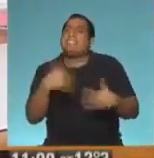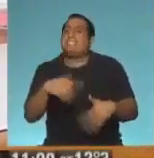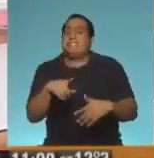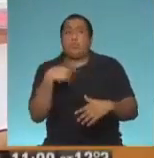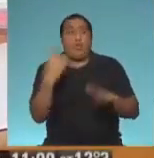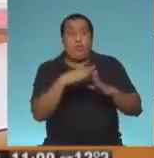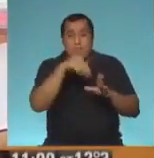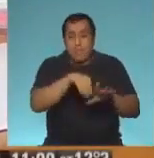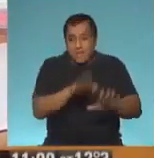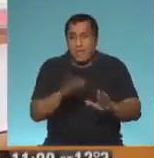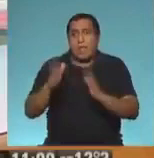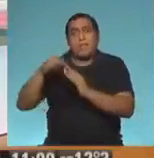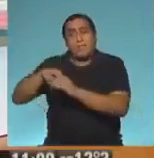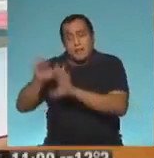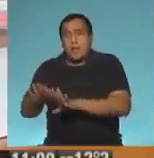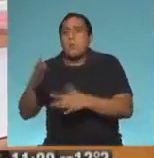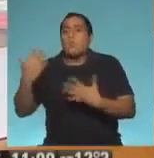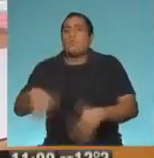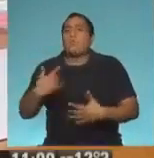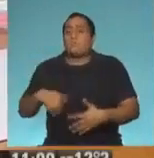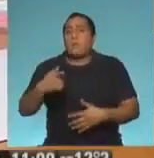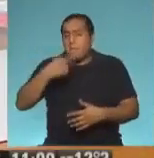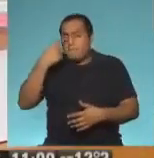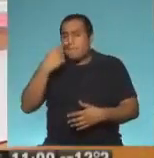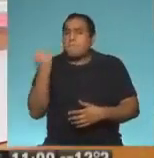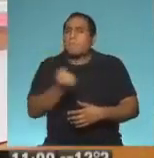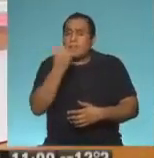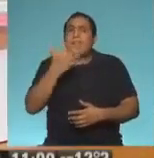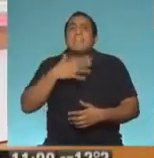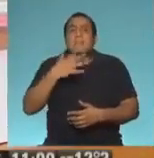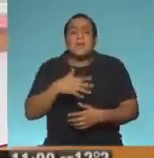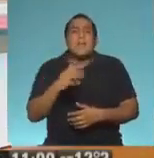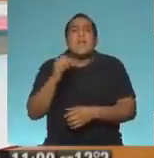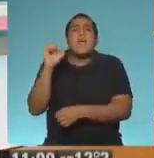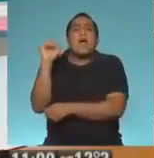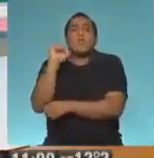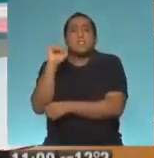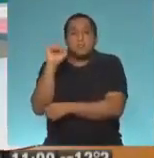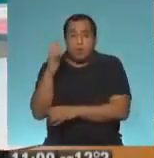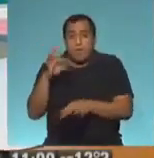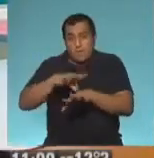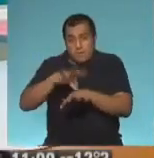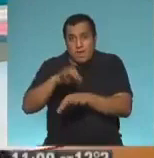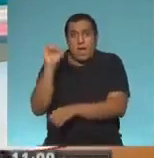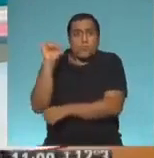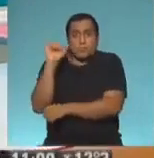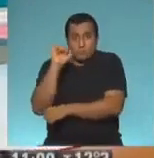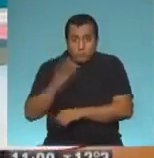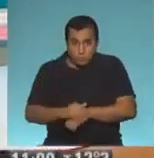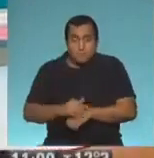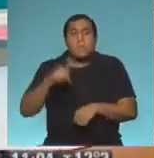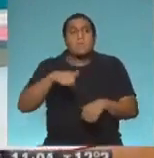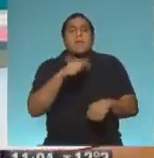es algo más que interesante de poder comprender. Estamos hablando de autismo, por eso vamos a conectarnos en este momento